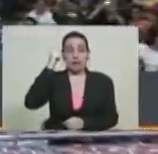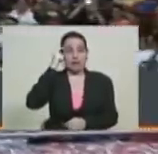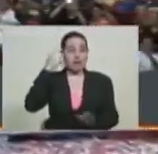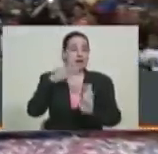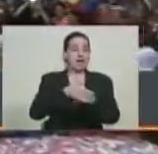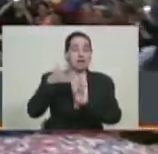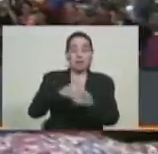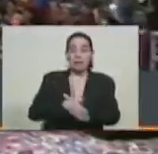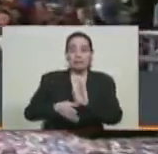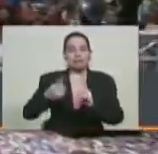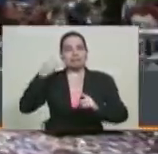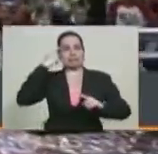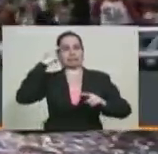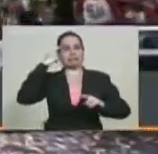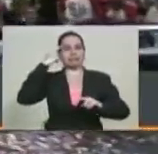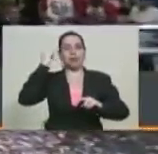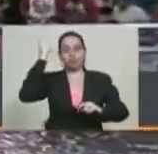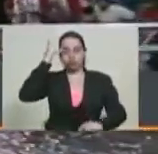más conciencia.